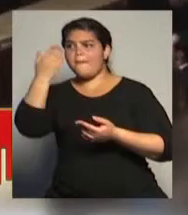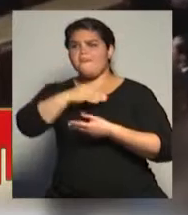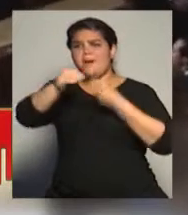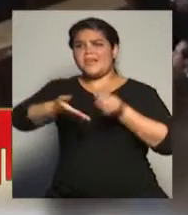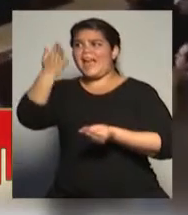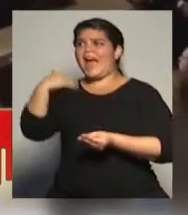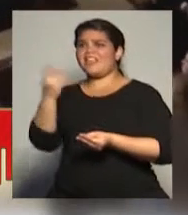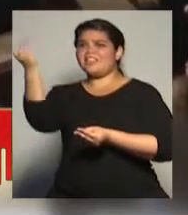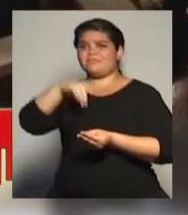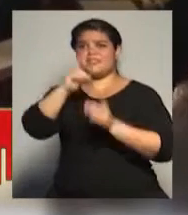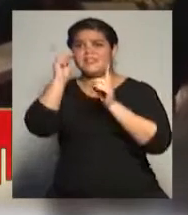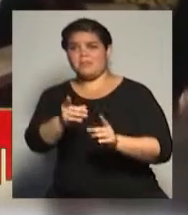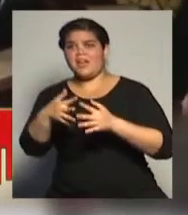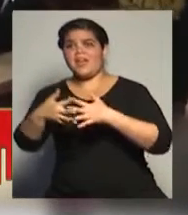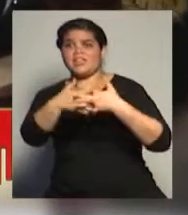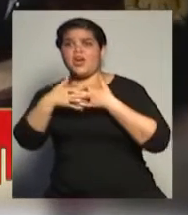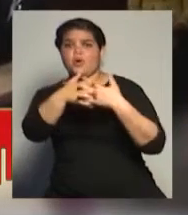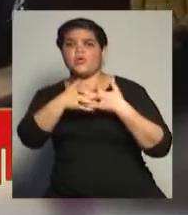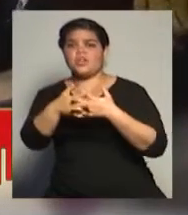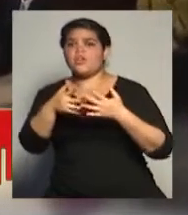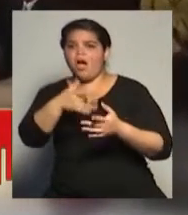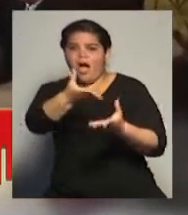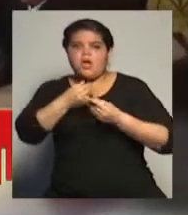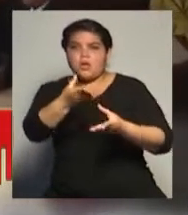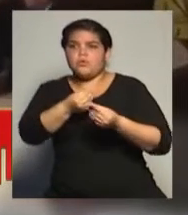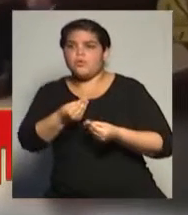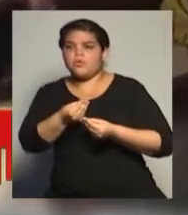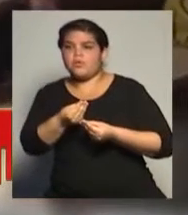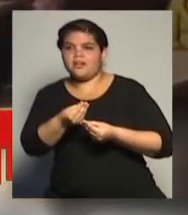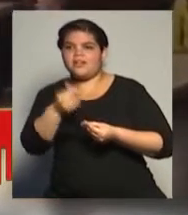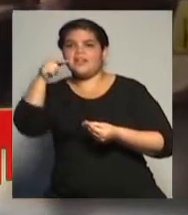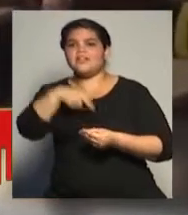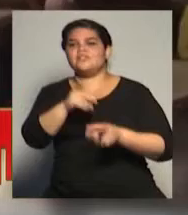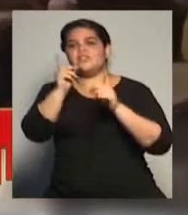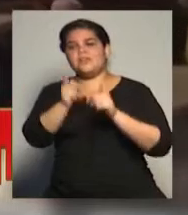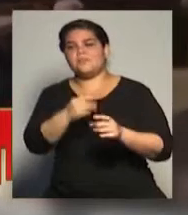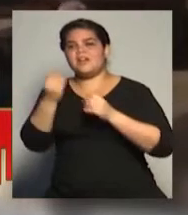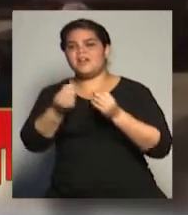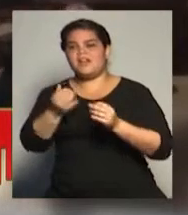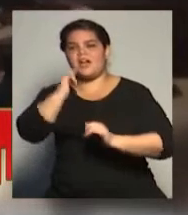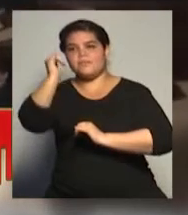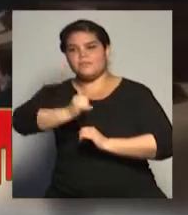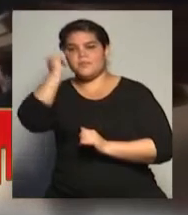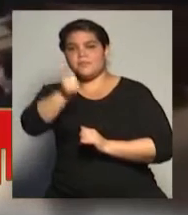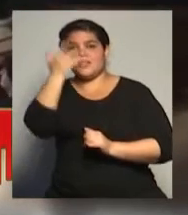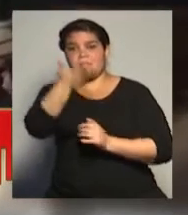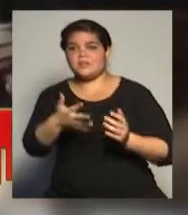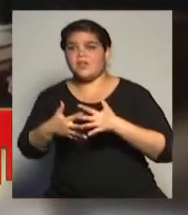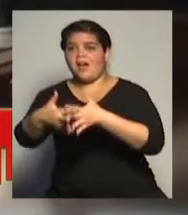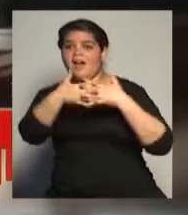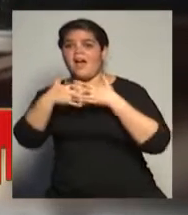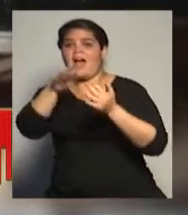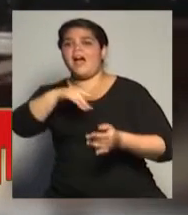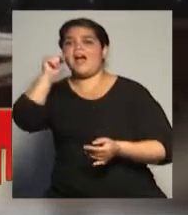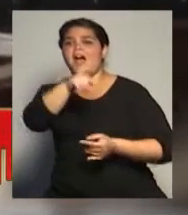todo lo que había hecho Estados Unidos por los inmigrantes, y rescató, que también es elogioso para los americanos, la tierra